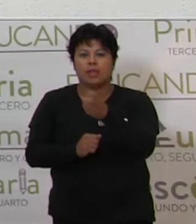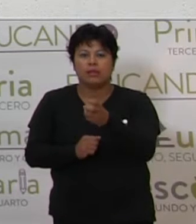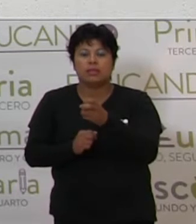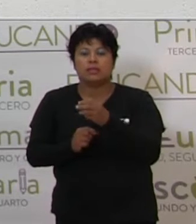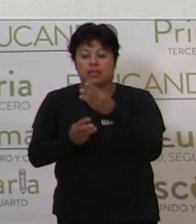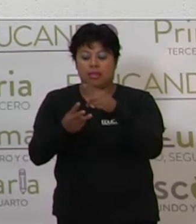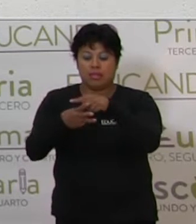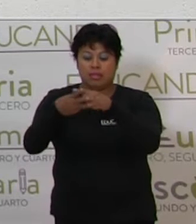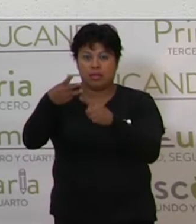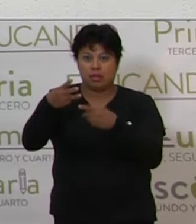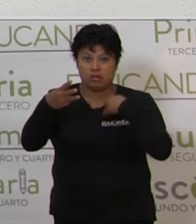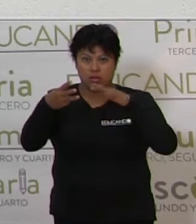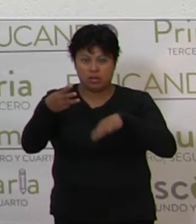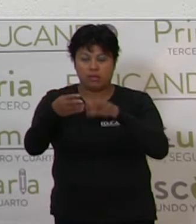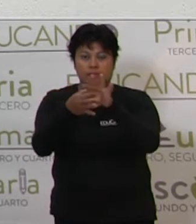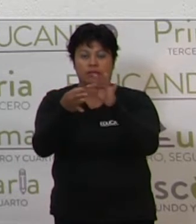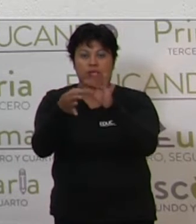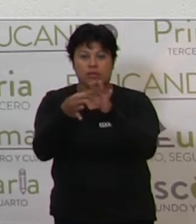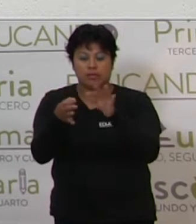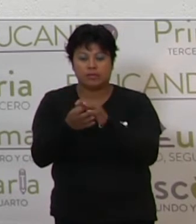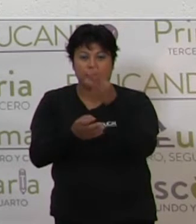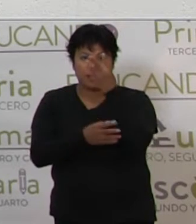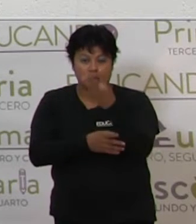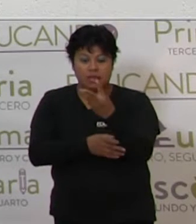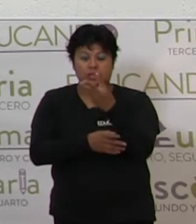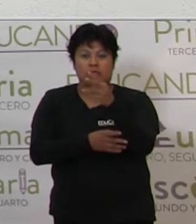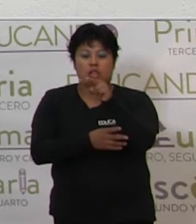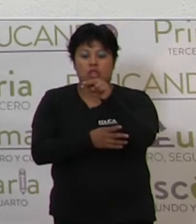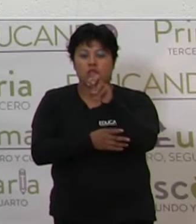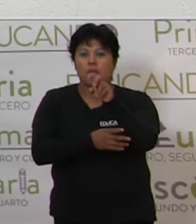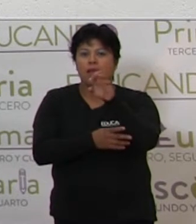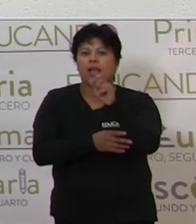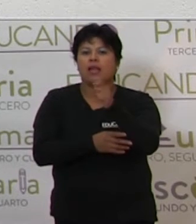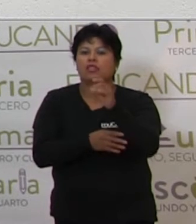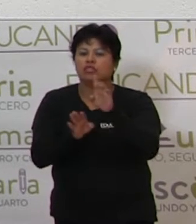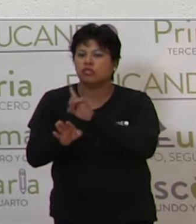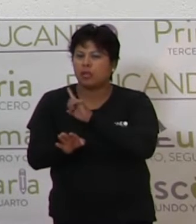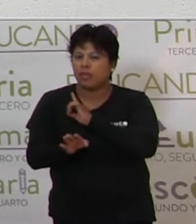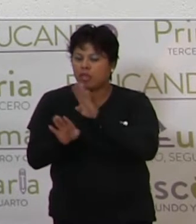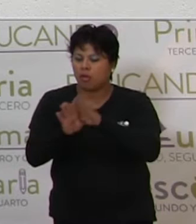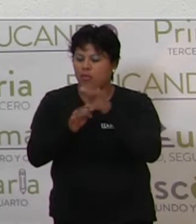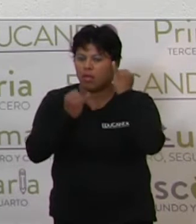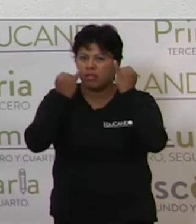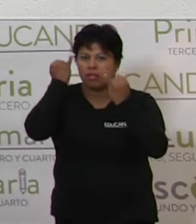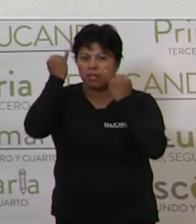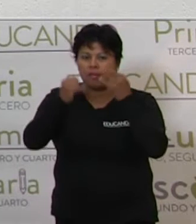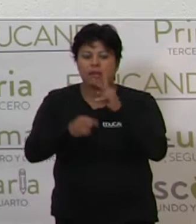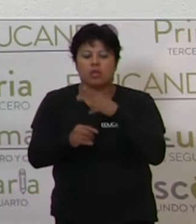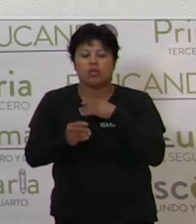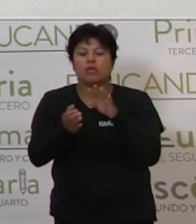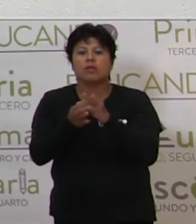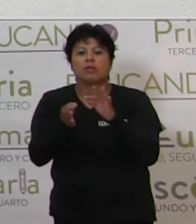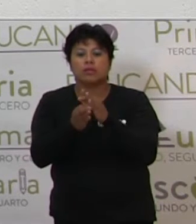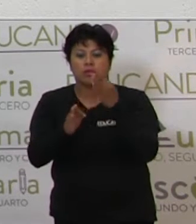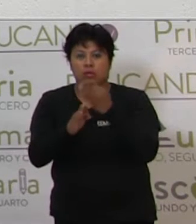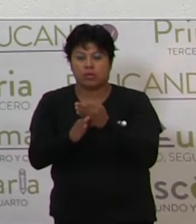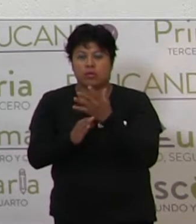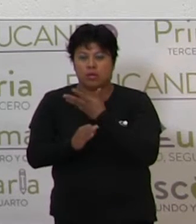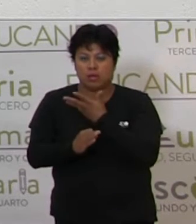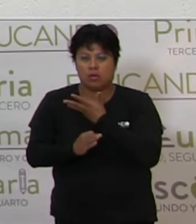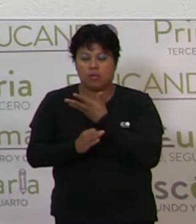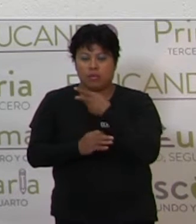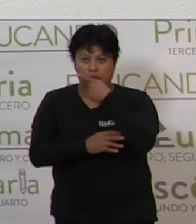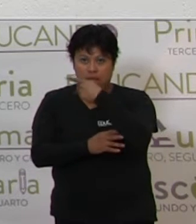Esas tres que acabo de mencionar, esas tres novelas, son ficción. Pero la recomendación literaria que traigo hoy